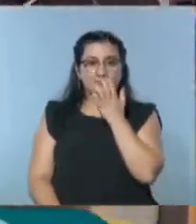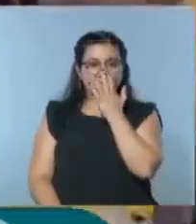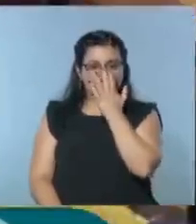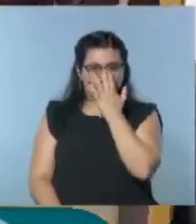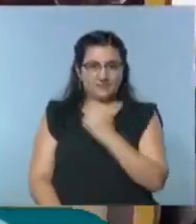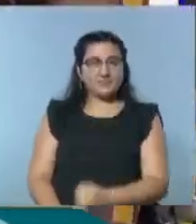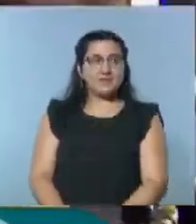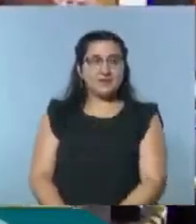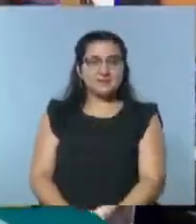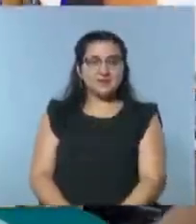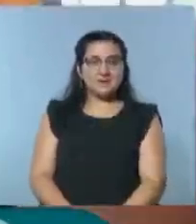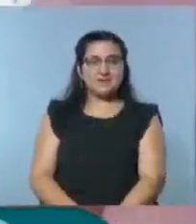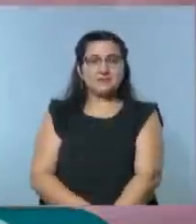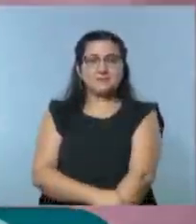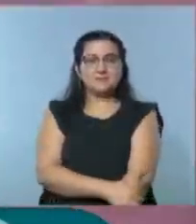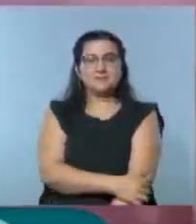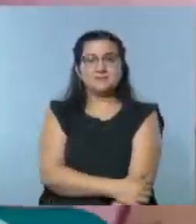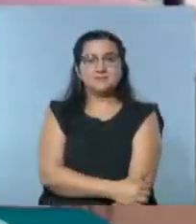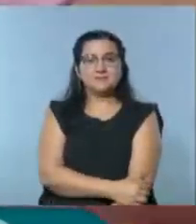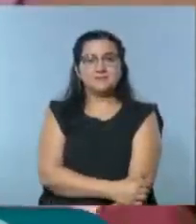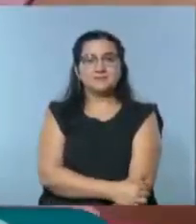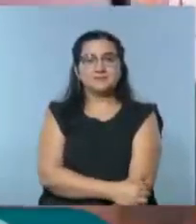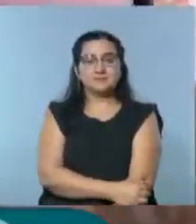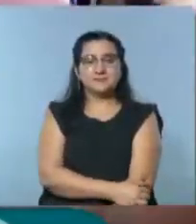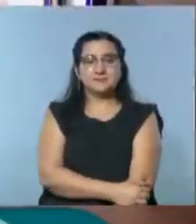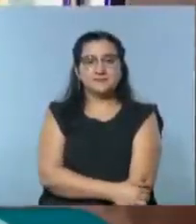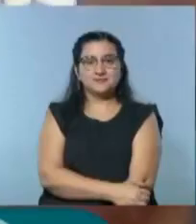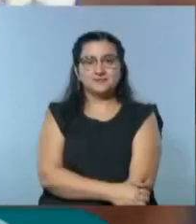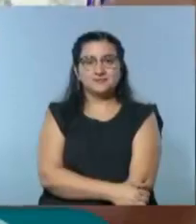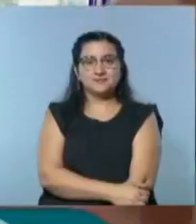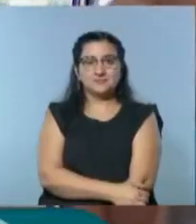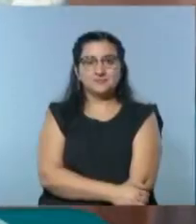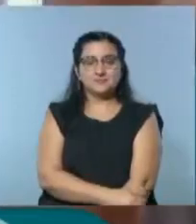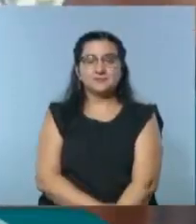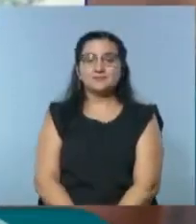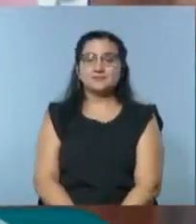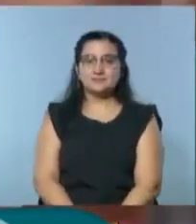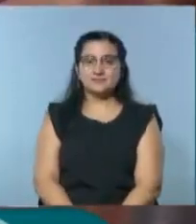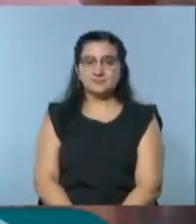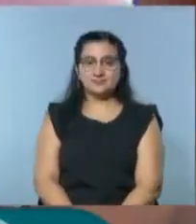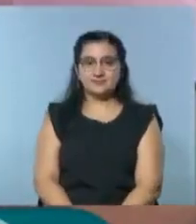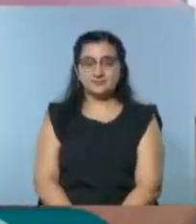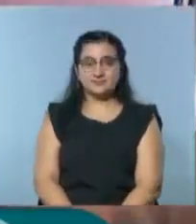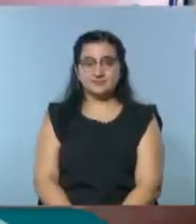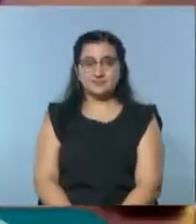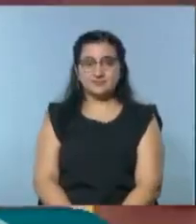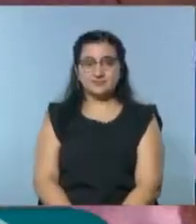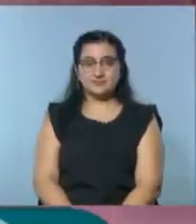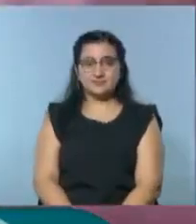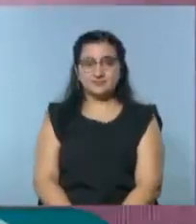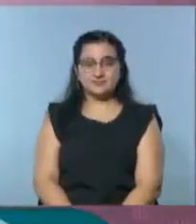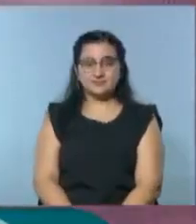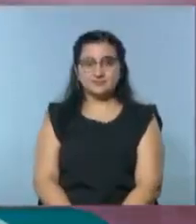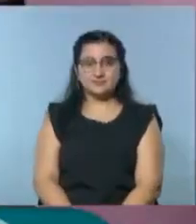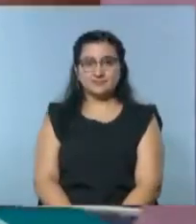vos. Y doy una mirada para ver cómo está hoy, buscando una morena que me rape el corazón. Y allá voy